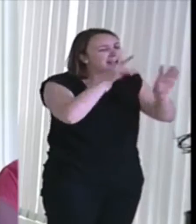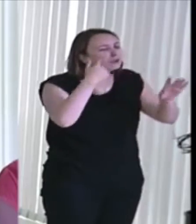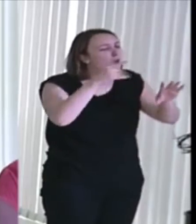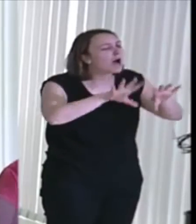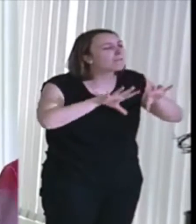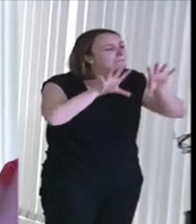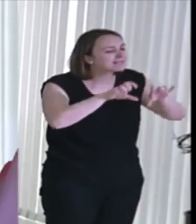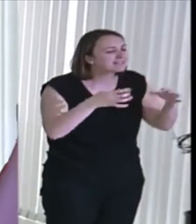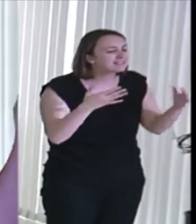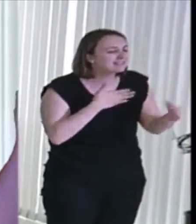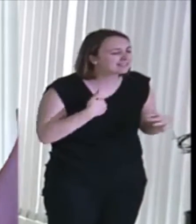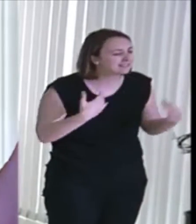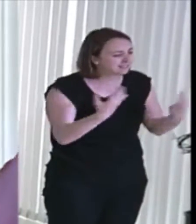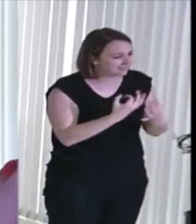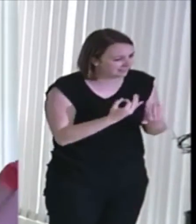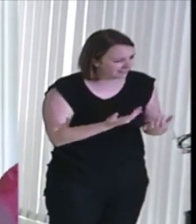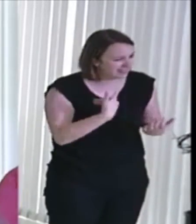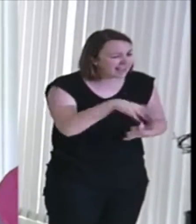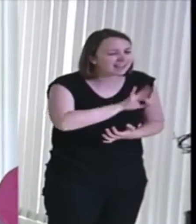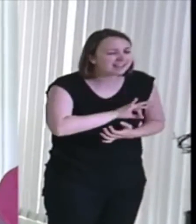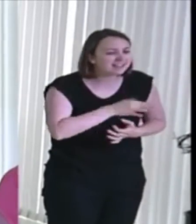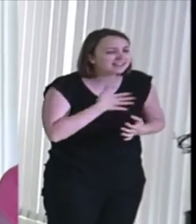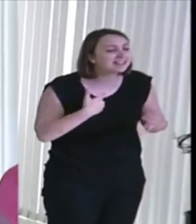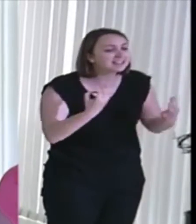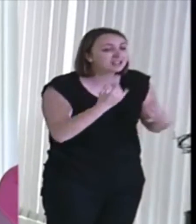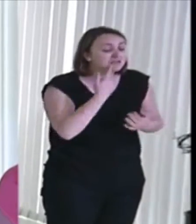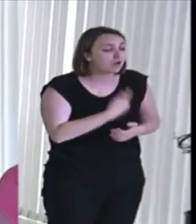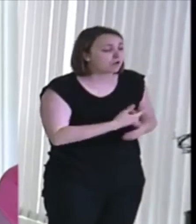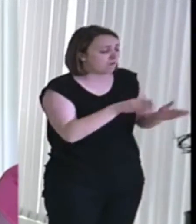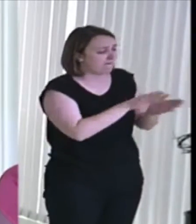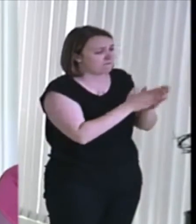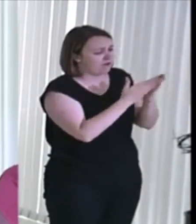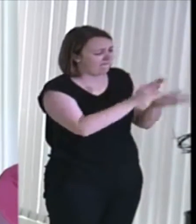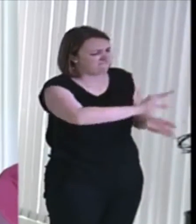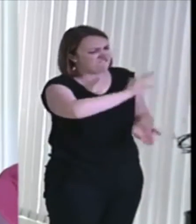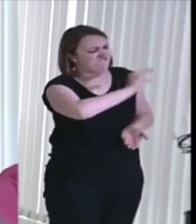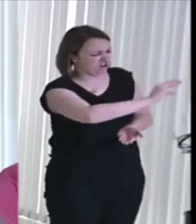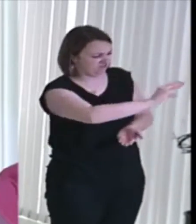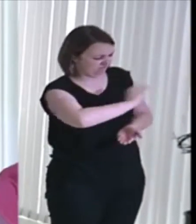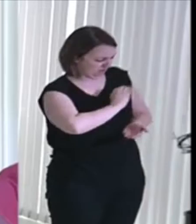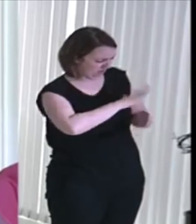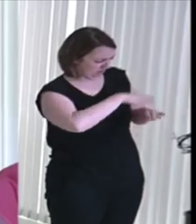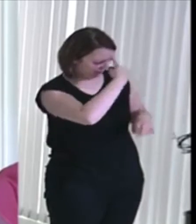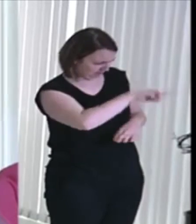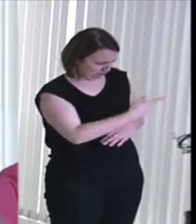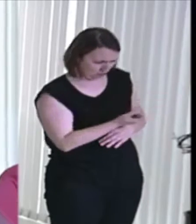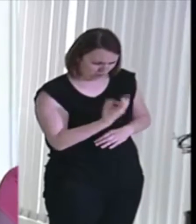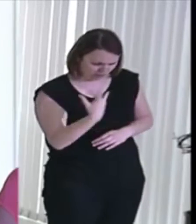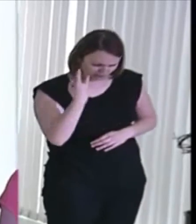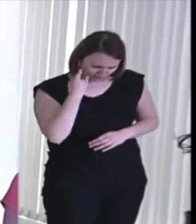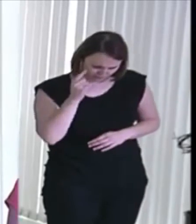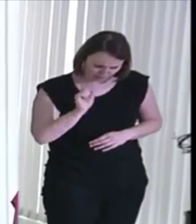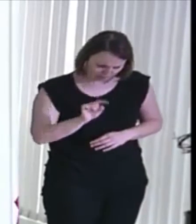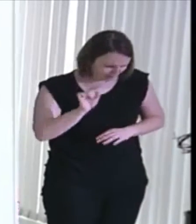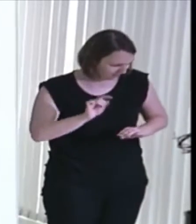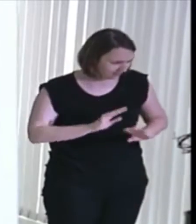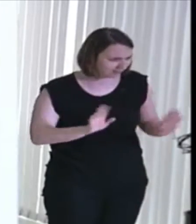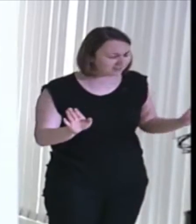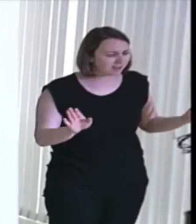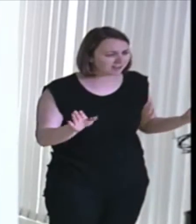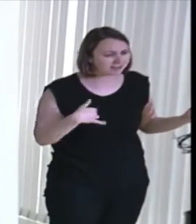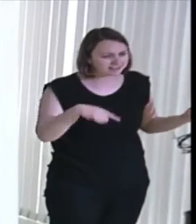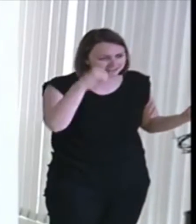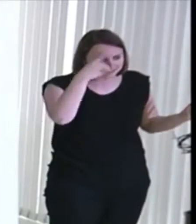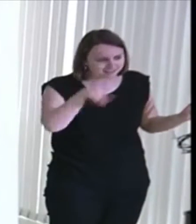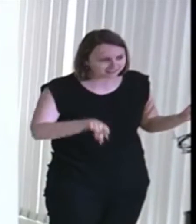elegir, ¿no? Porque ¿para qué me voy a aprender yo un manual así de gordo si tengo a mi lado un teléfono que doy a un clic y ya sé lo